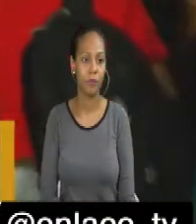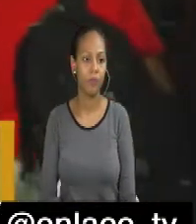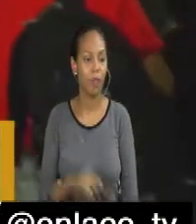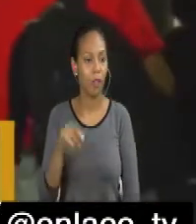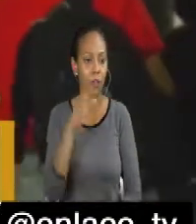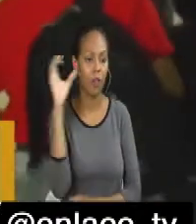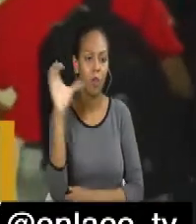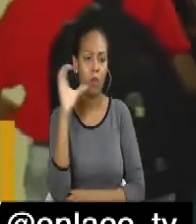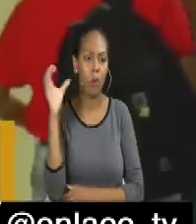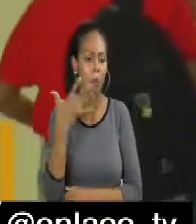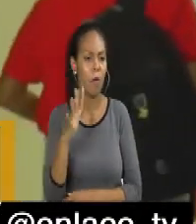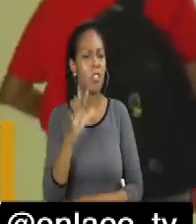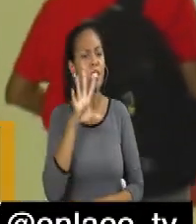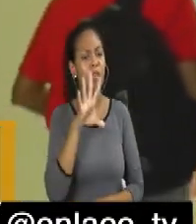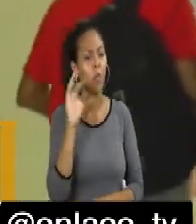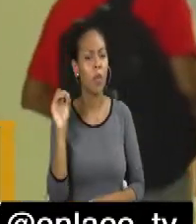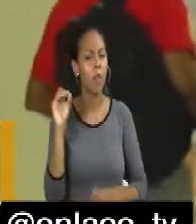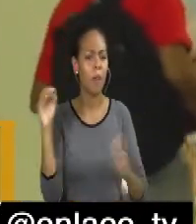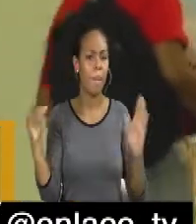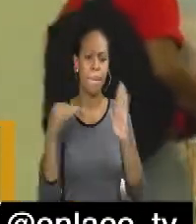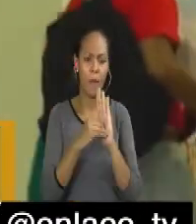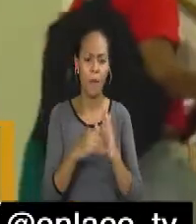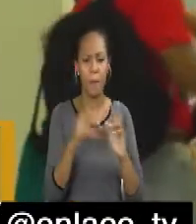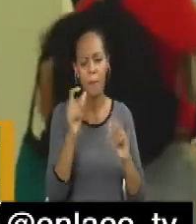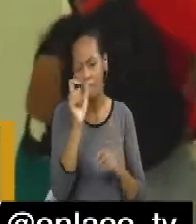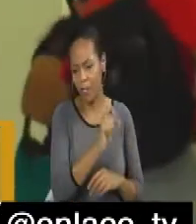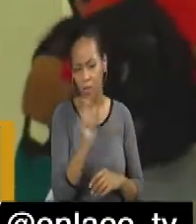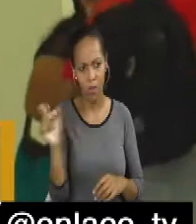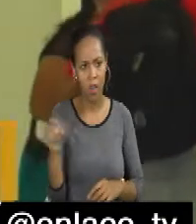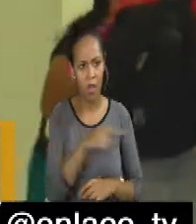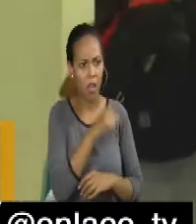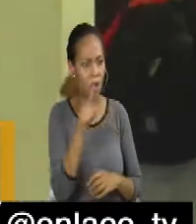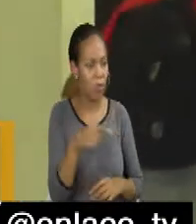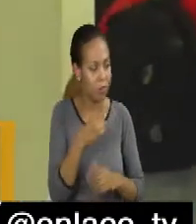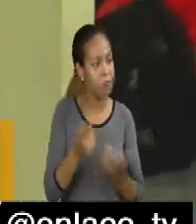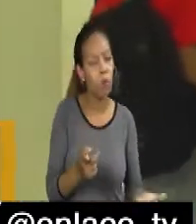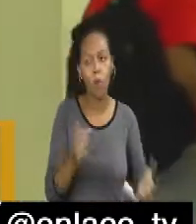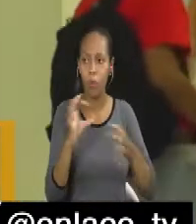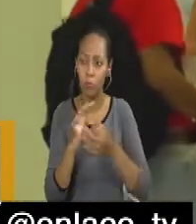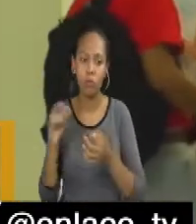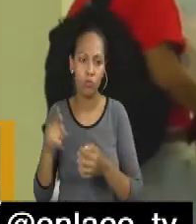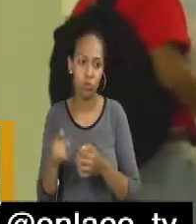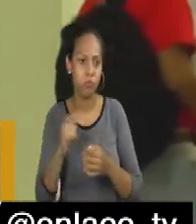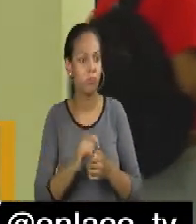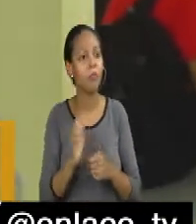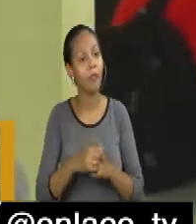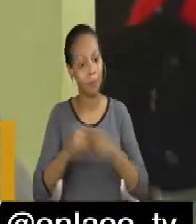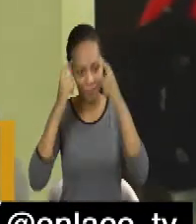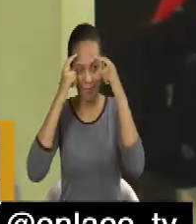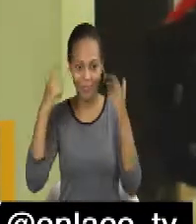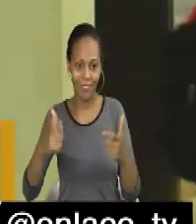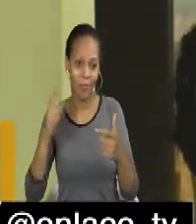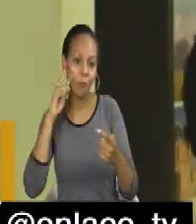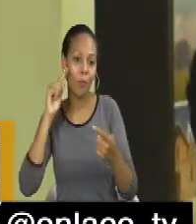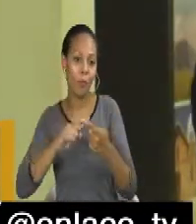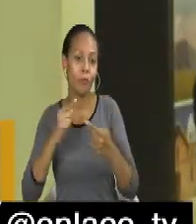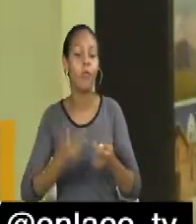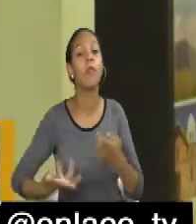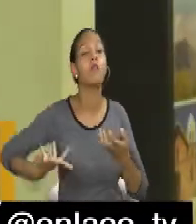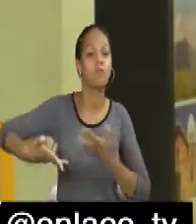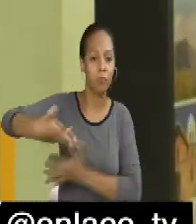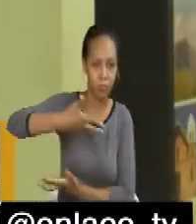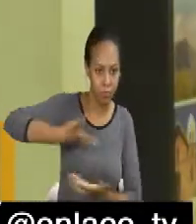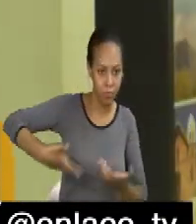50 mil personas que voluntariamente se acogieron a la oferta del Estado en materia de reintegración. Hoy le puedo decir que de esas 50 mil